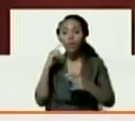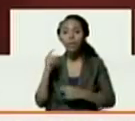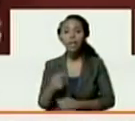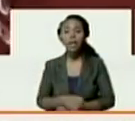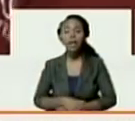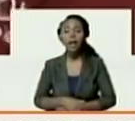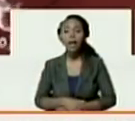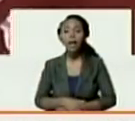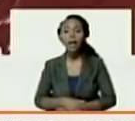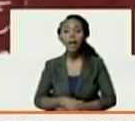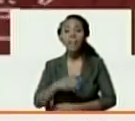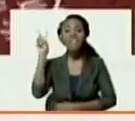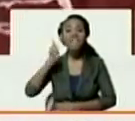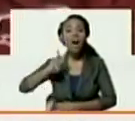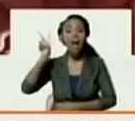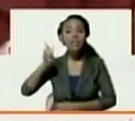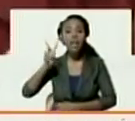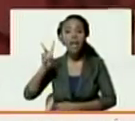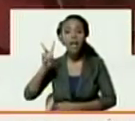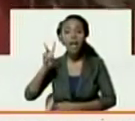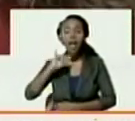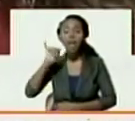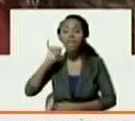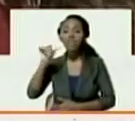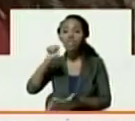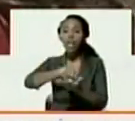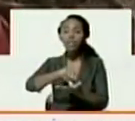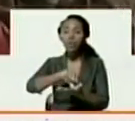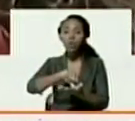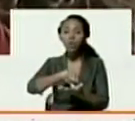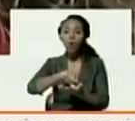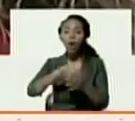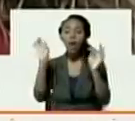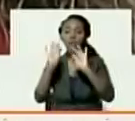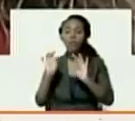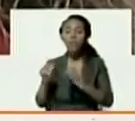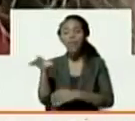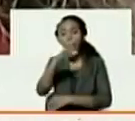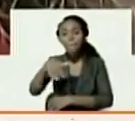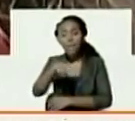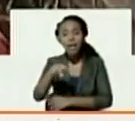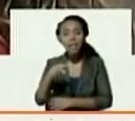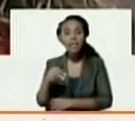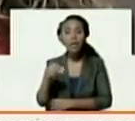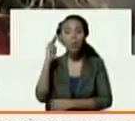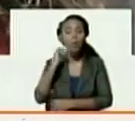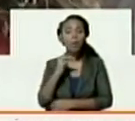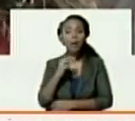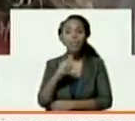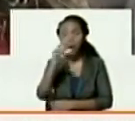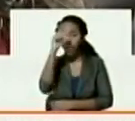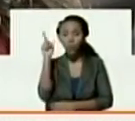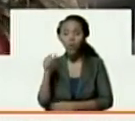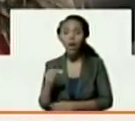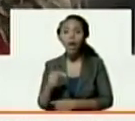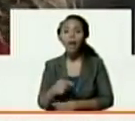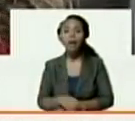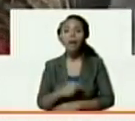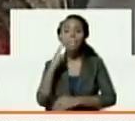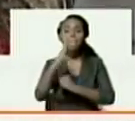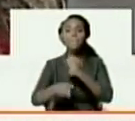Bello, en el Valle, Infocentro, en las inmediaciones de la Plaza Bolívar, la sede del PSUV, La Pastora,